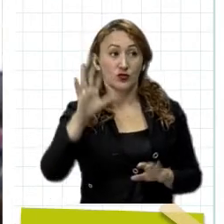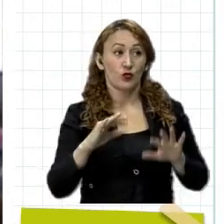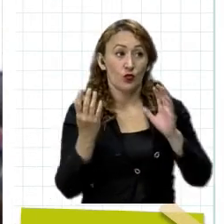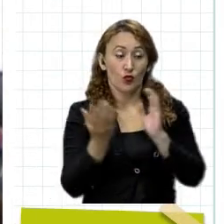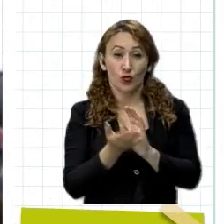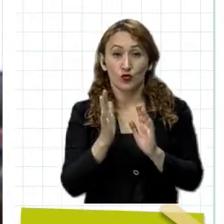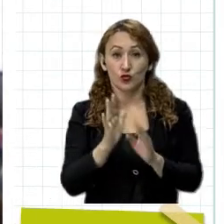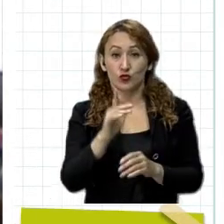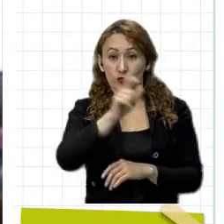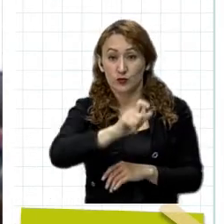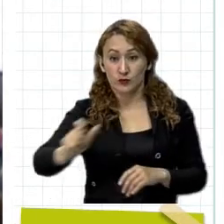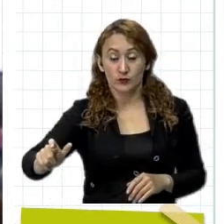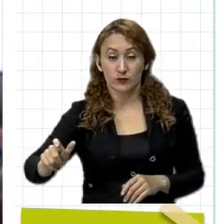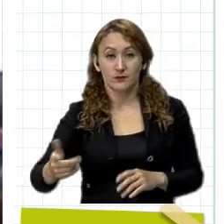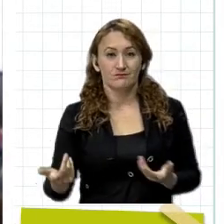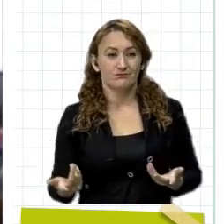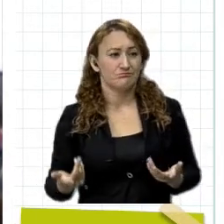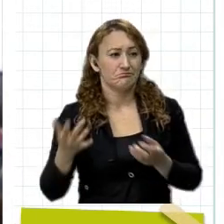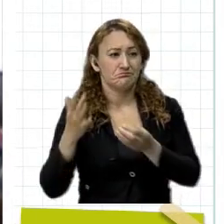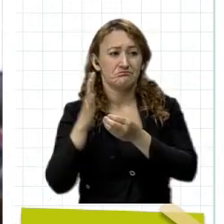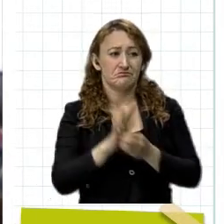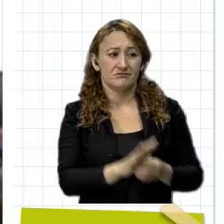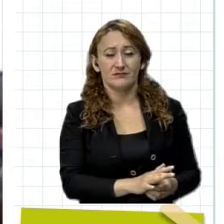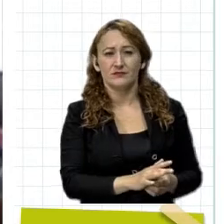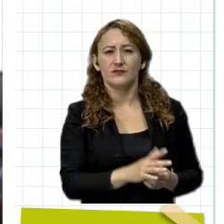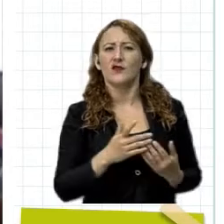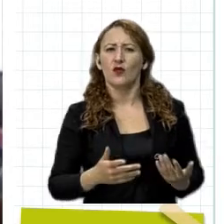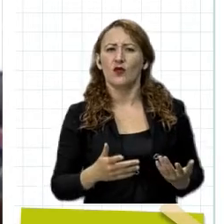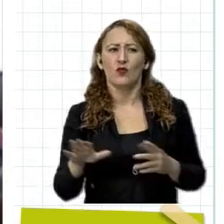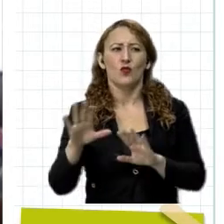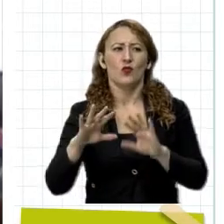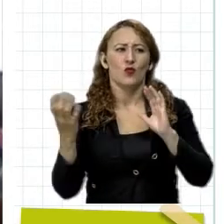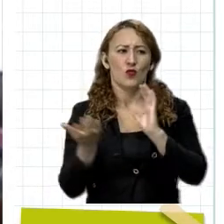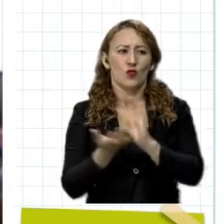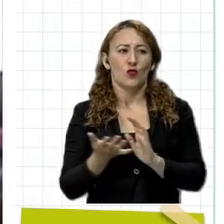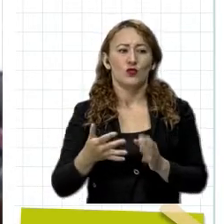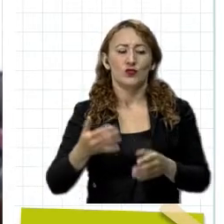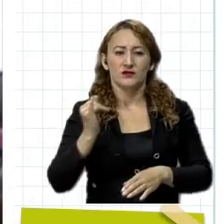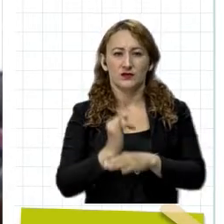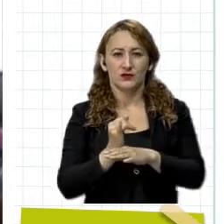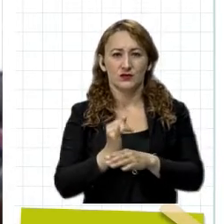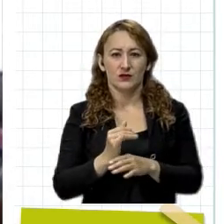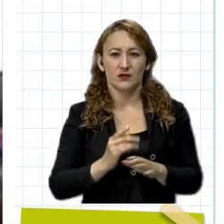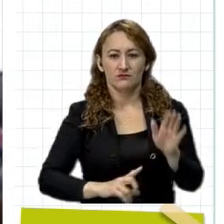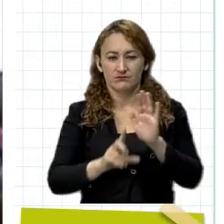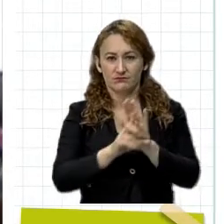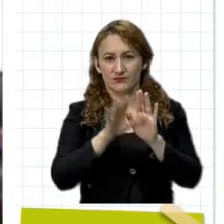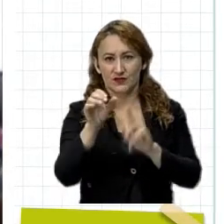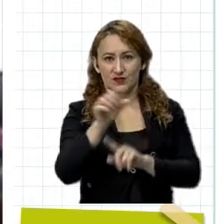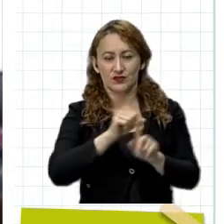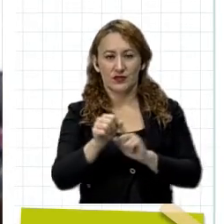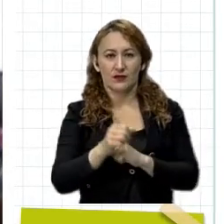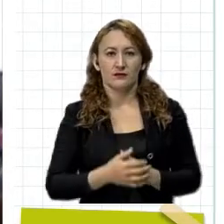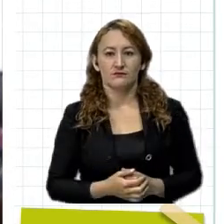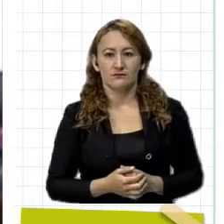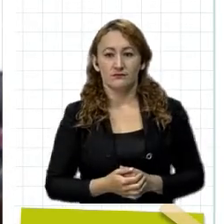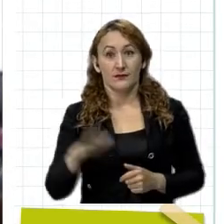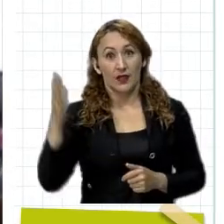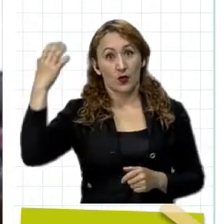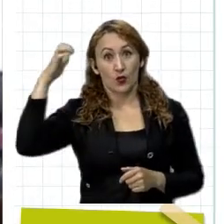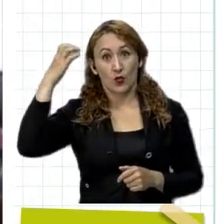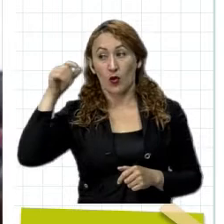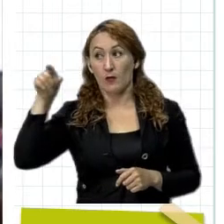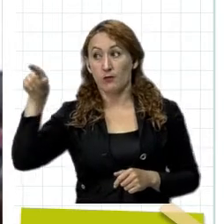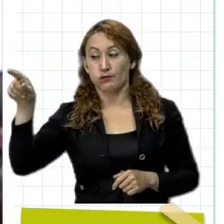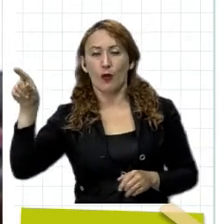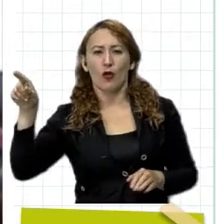étnicos siguen siendo marginales en el mundo institucional legitimado socialmente. La tradición eurocéntrica